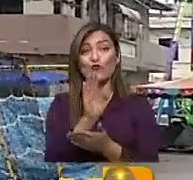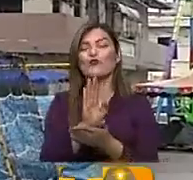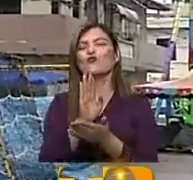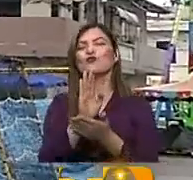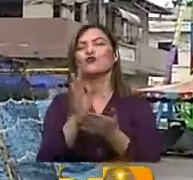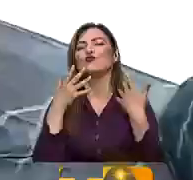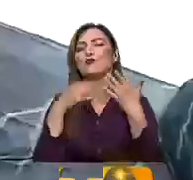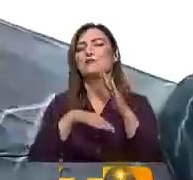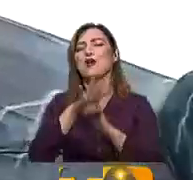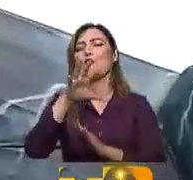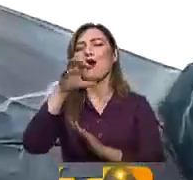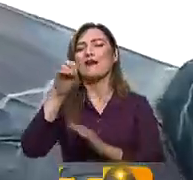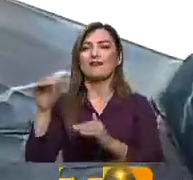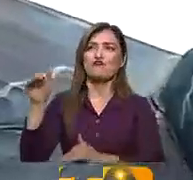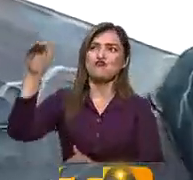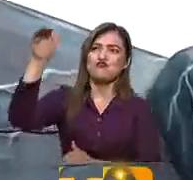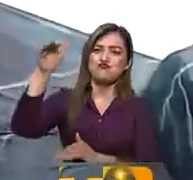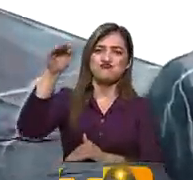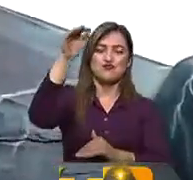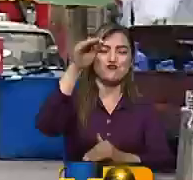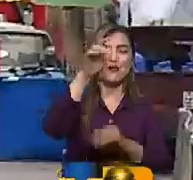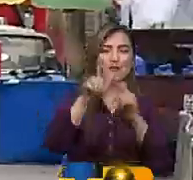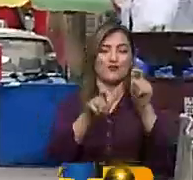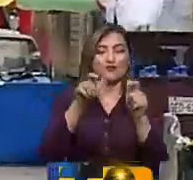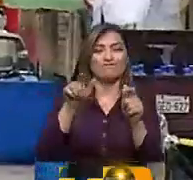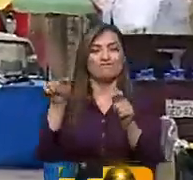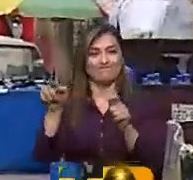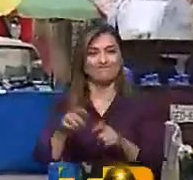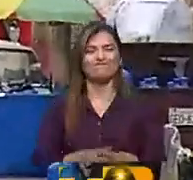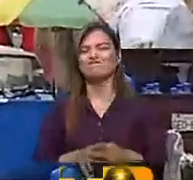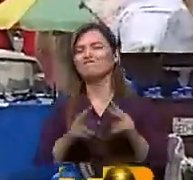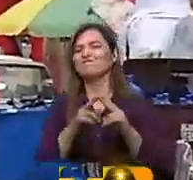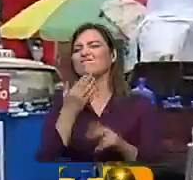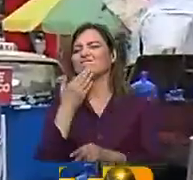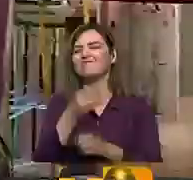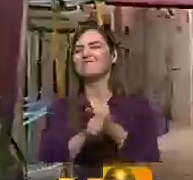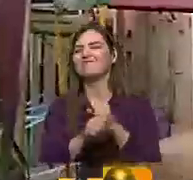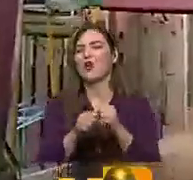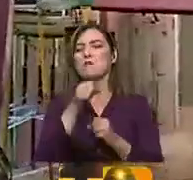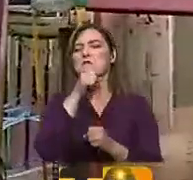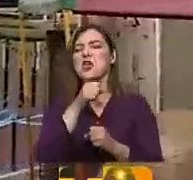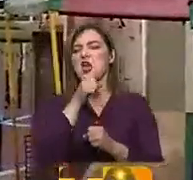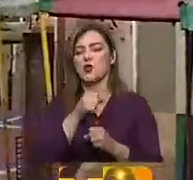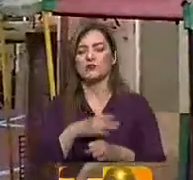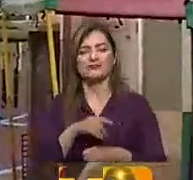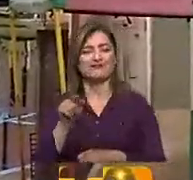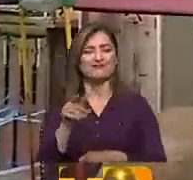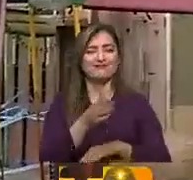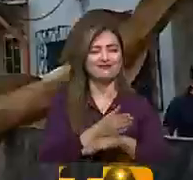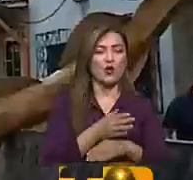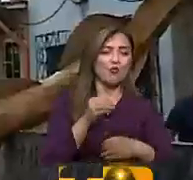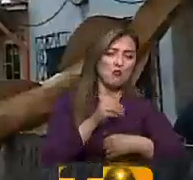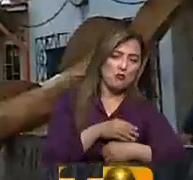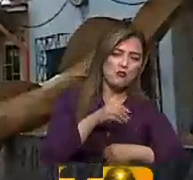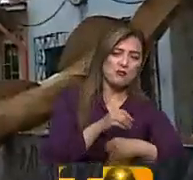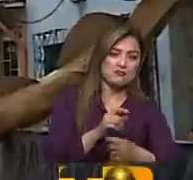de 40 monigotes gigantes que ya se exhiben al público. Popularmente conocidos como años viejos, han pasado de ser simples muñecos